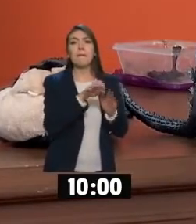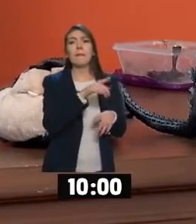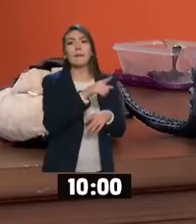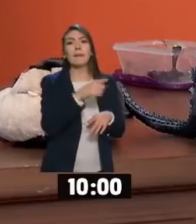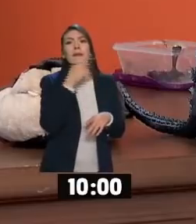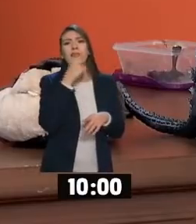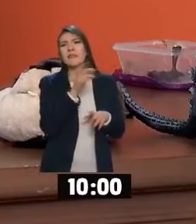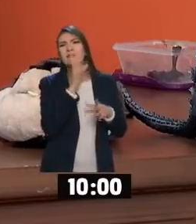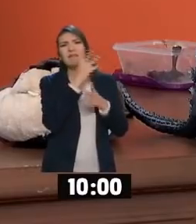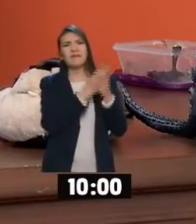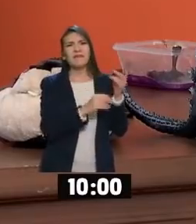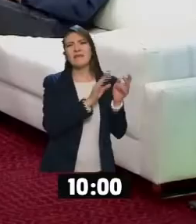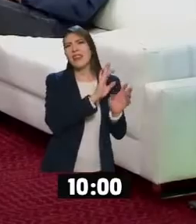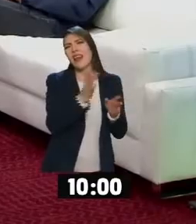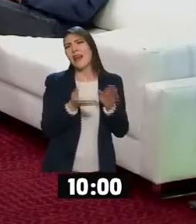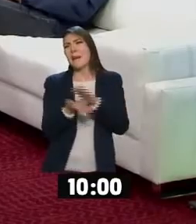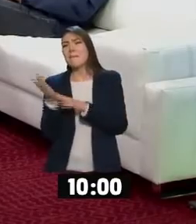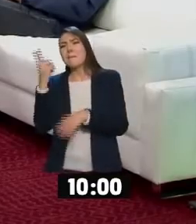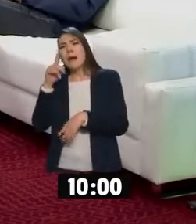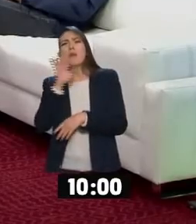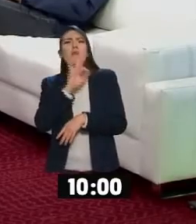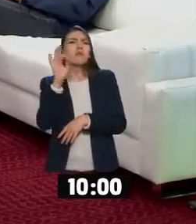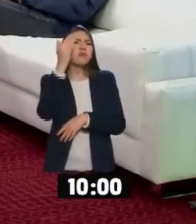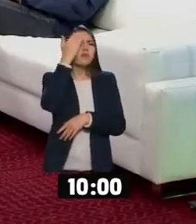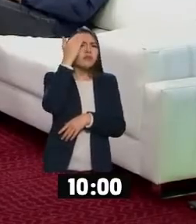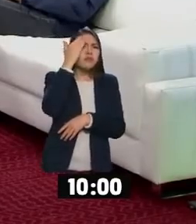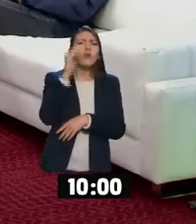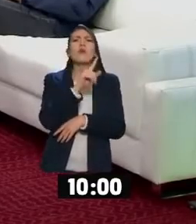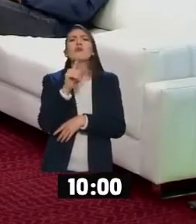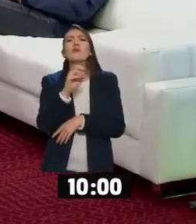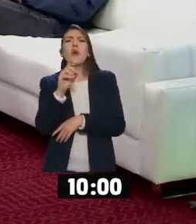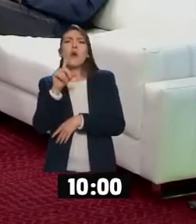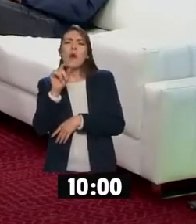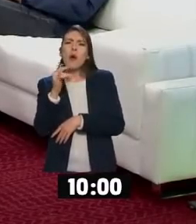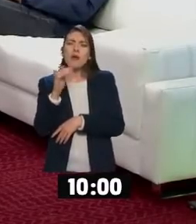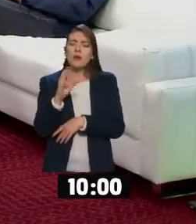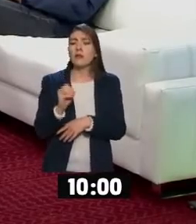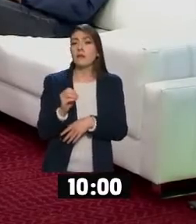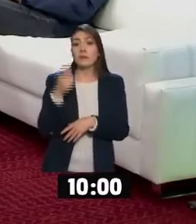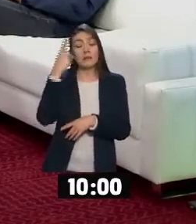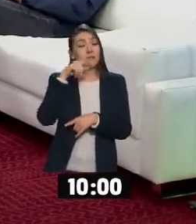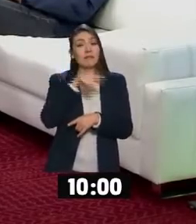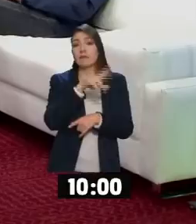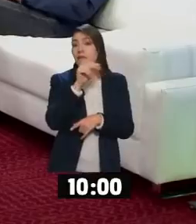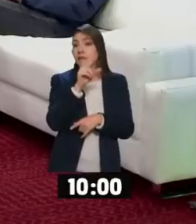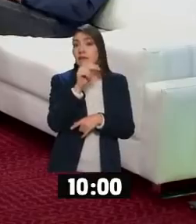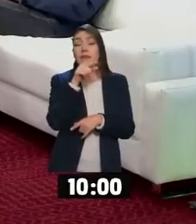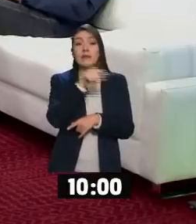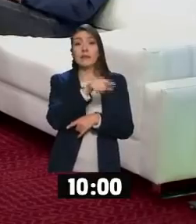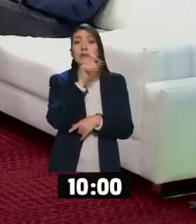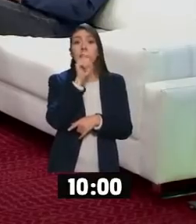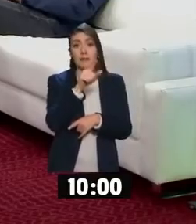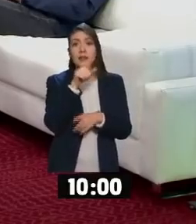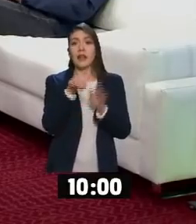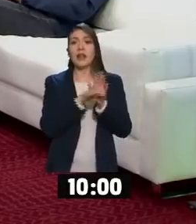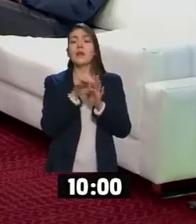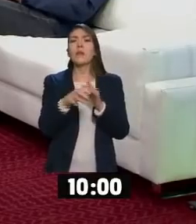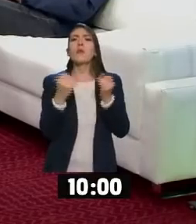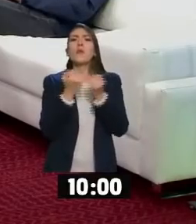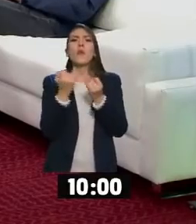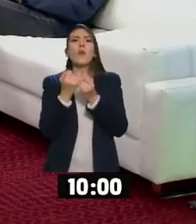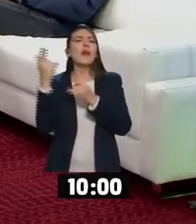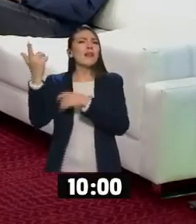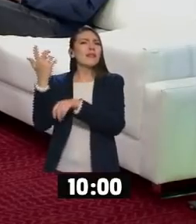el zoológico y todo. No, porque como los estudiantes gringos para la universidad piden becas que luego pagan toda su